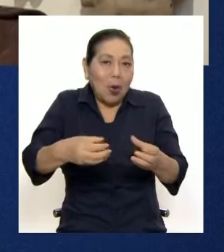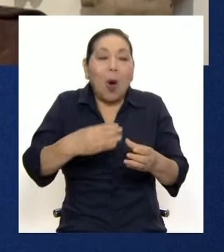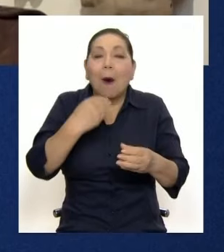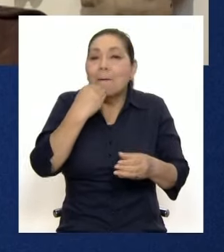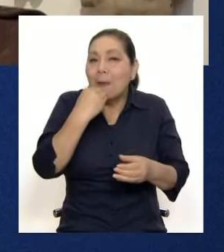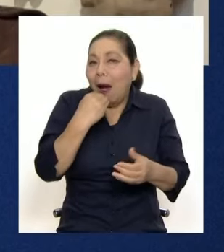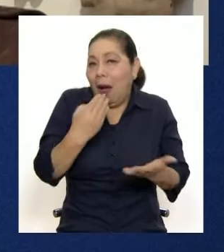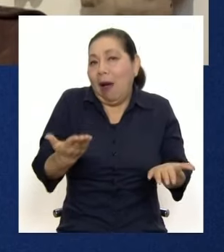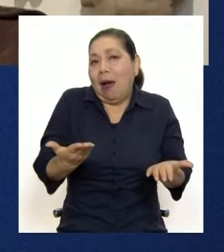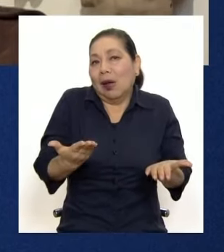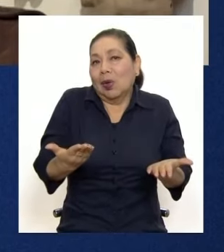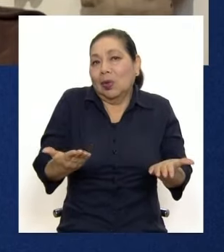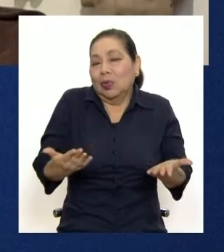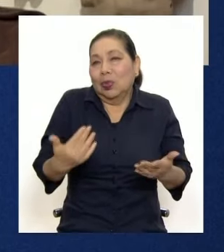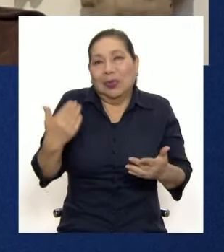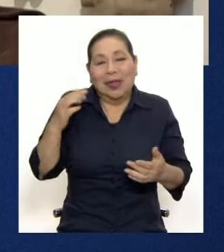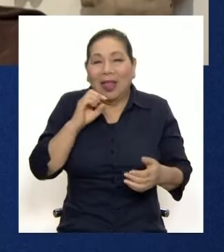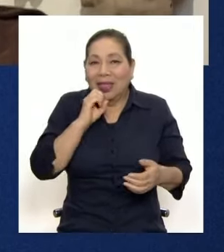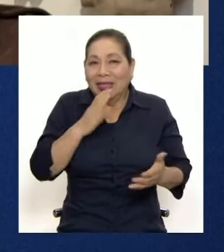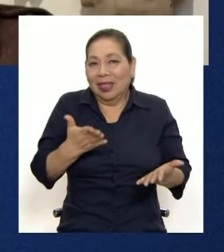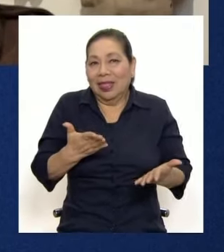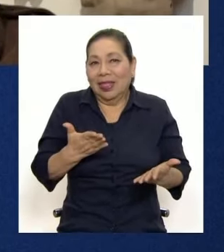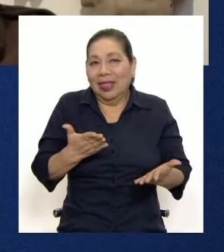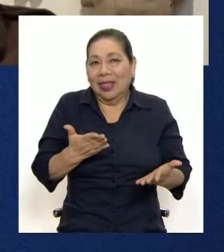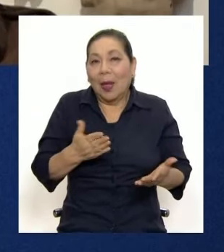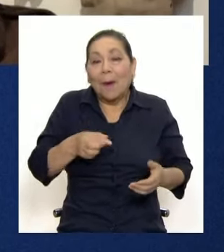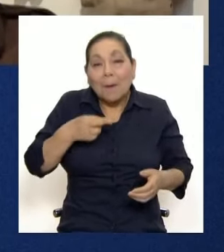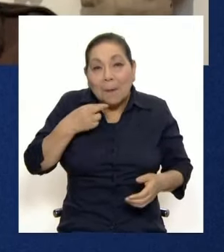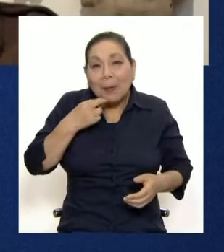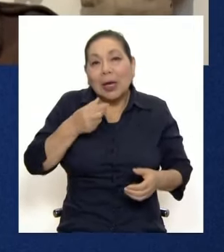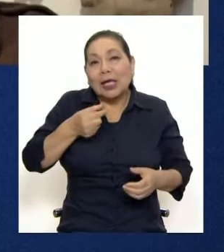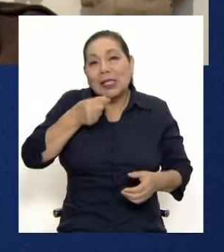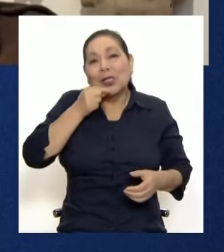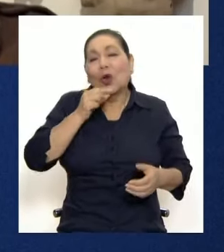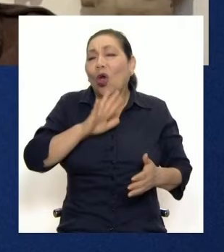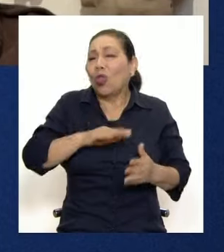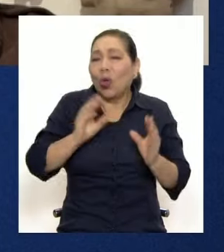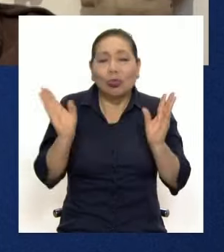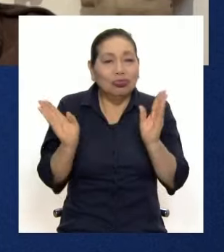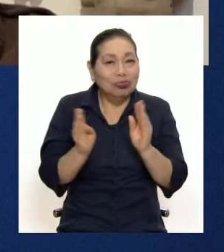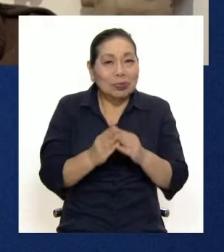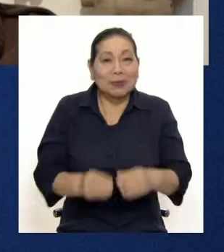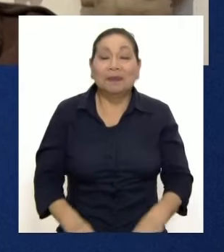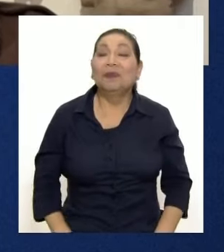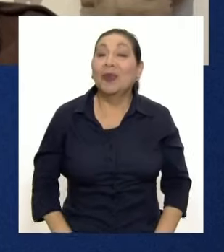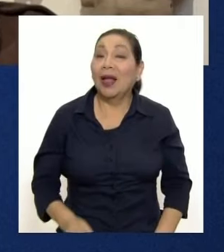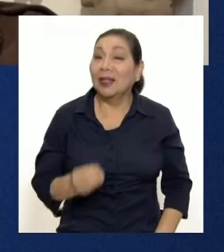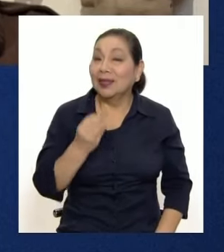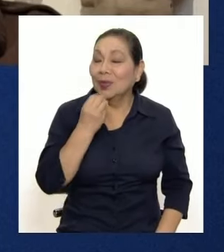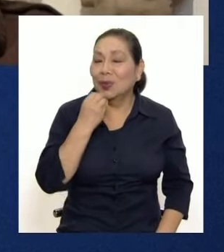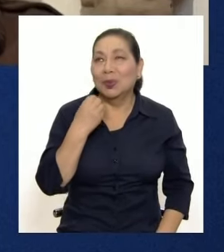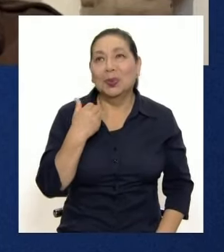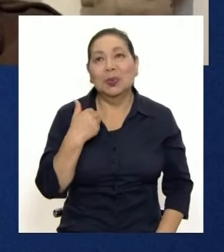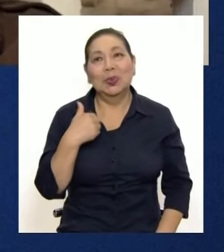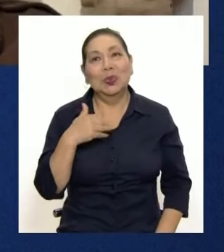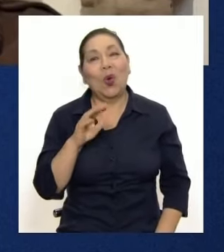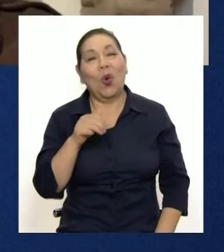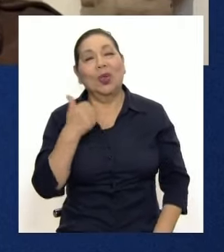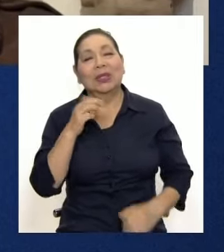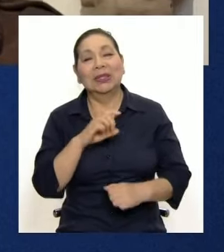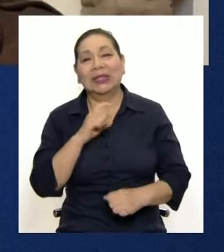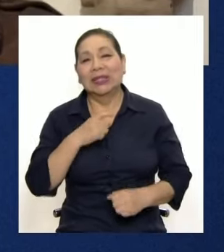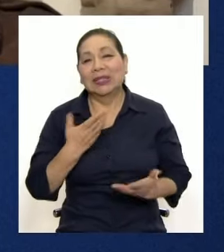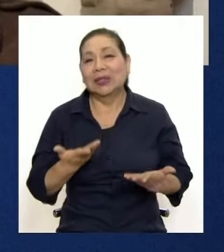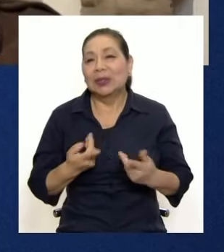mangos y en realidad hace un momento mencionaba yo lo que es el pisco porque todo va acompañado difundimos la gastronomía en otros países